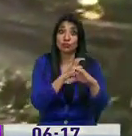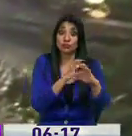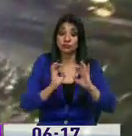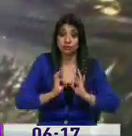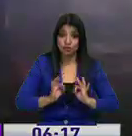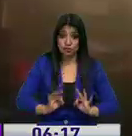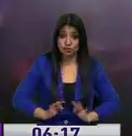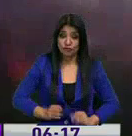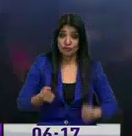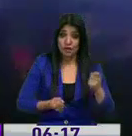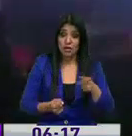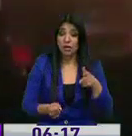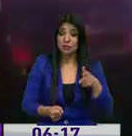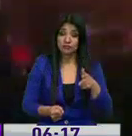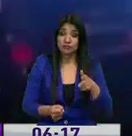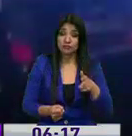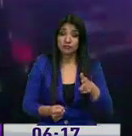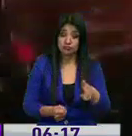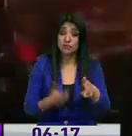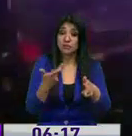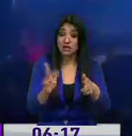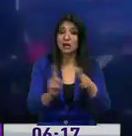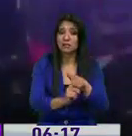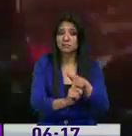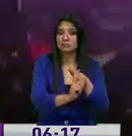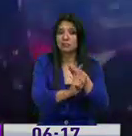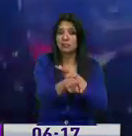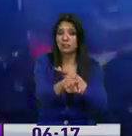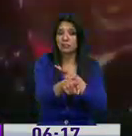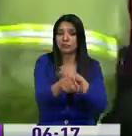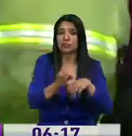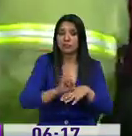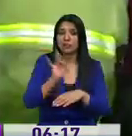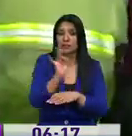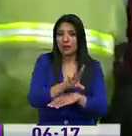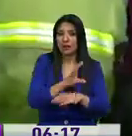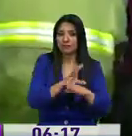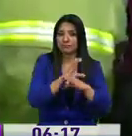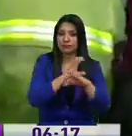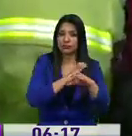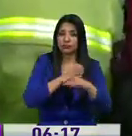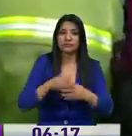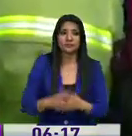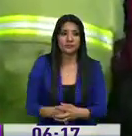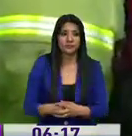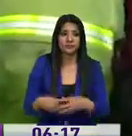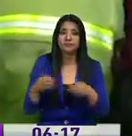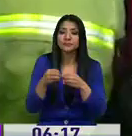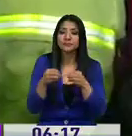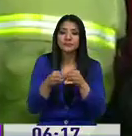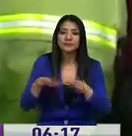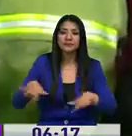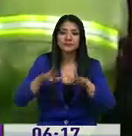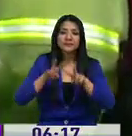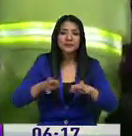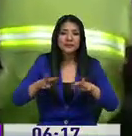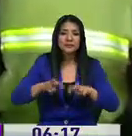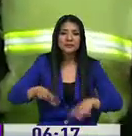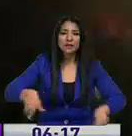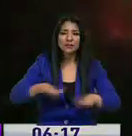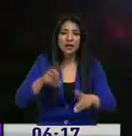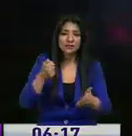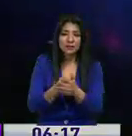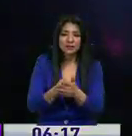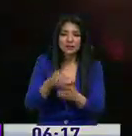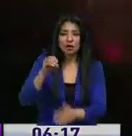kilómetros más antes de abandonar el vehículo para darse a la fuga peritos de la oficina de investigaciones de accidentes de tránsito